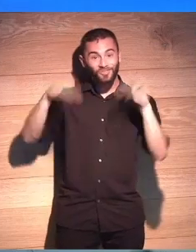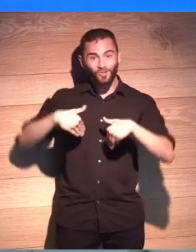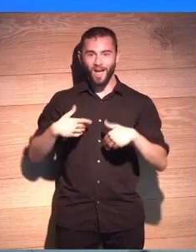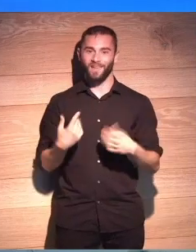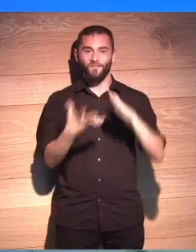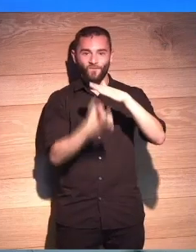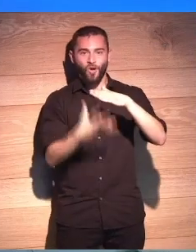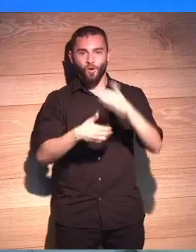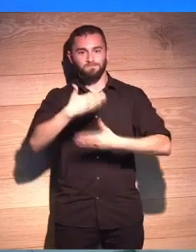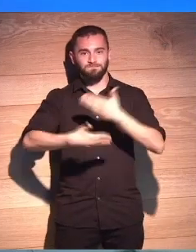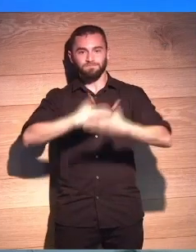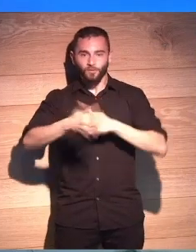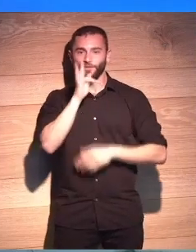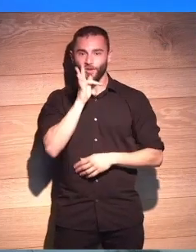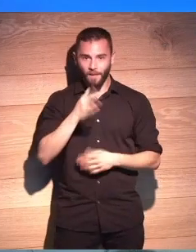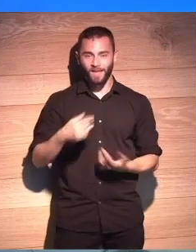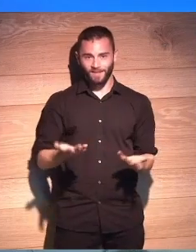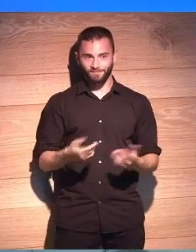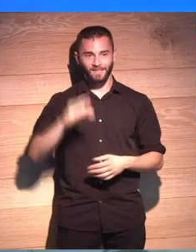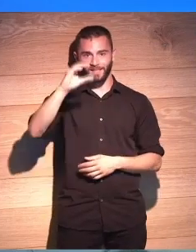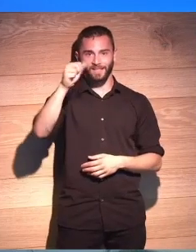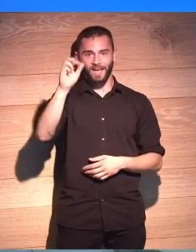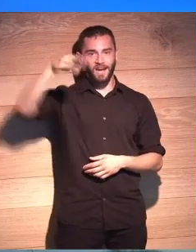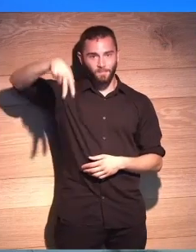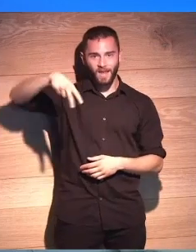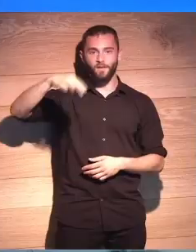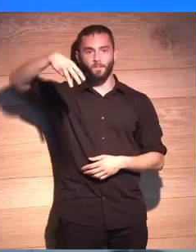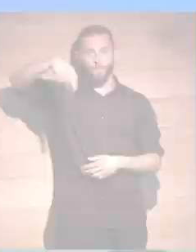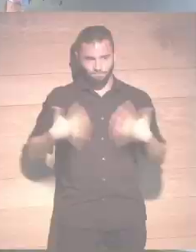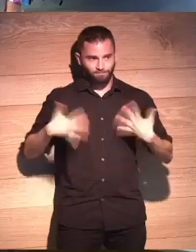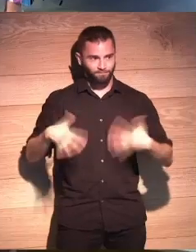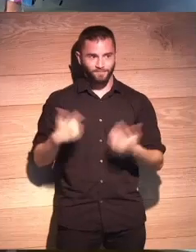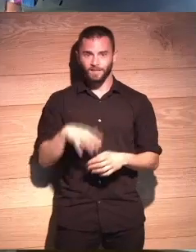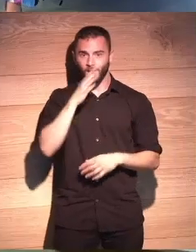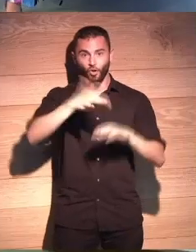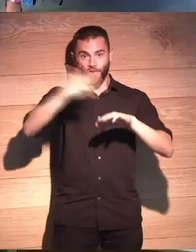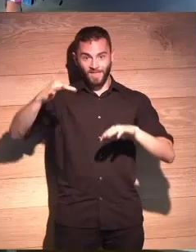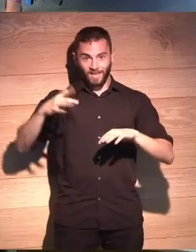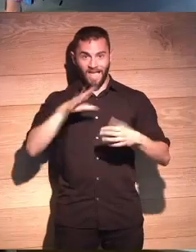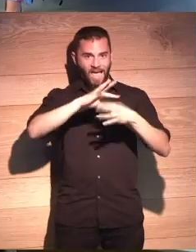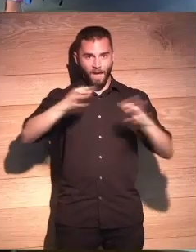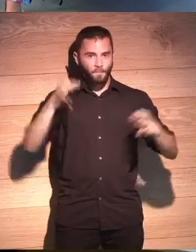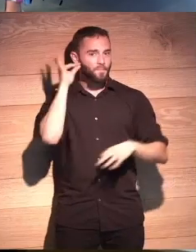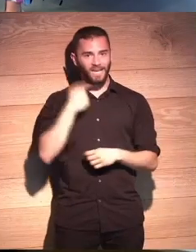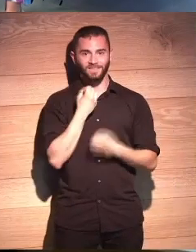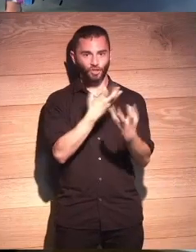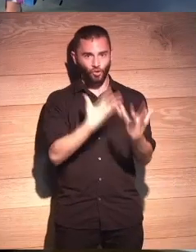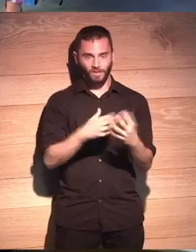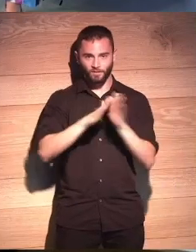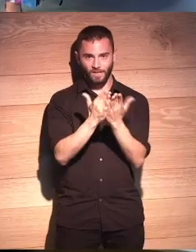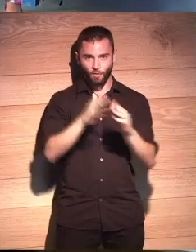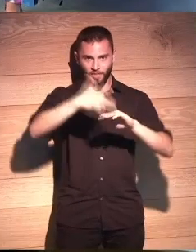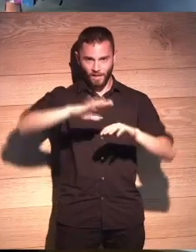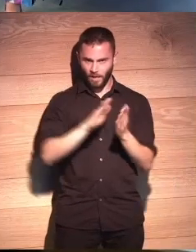que gracias a Carmen Morenés y gracias también a Lidia Loste. Cuando yo le contaba a mis amigas que iba a escribir un